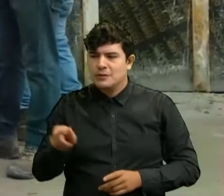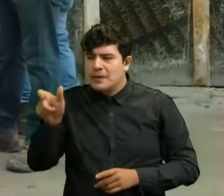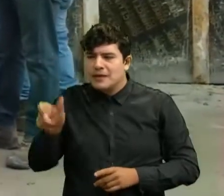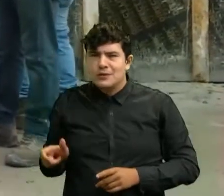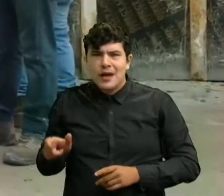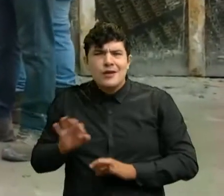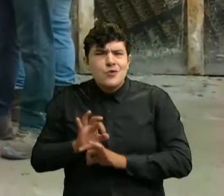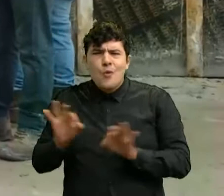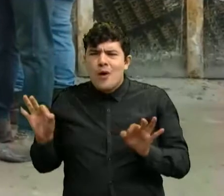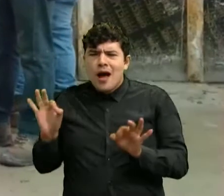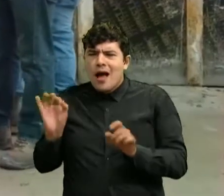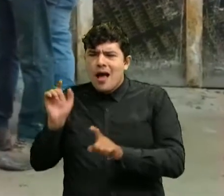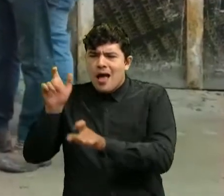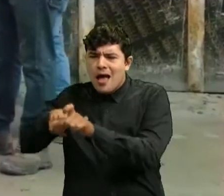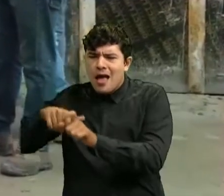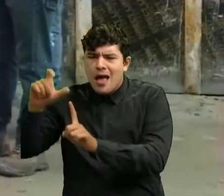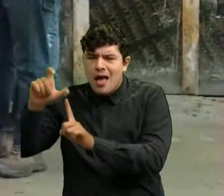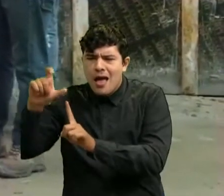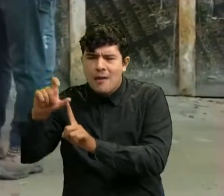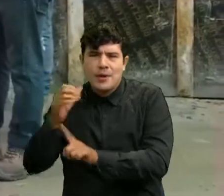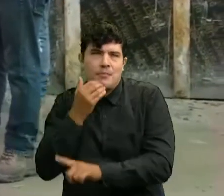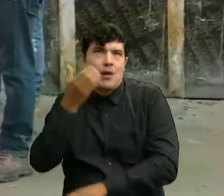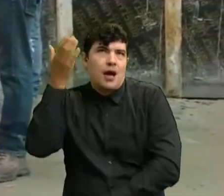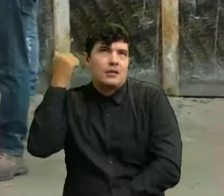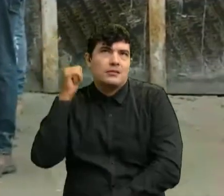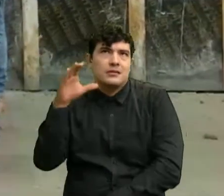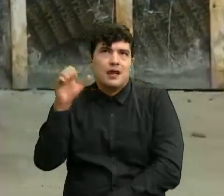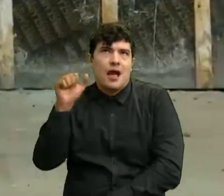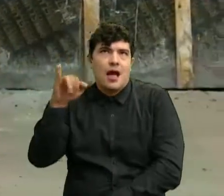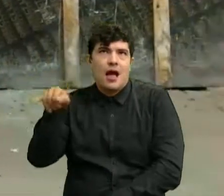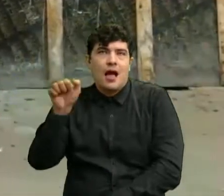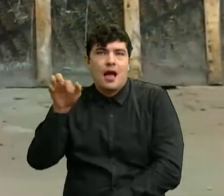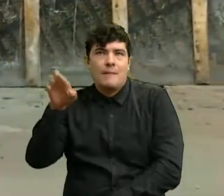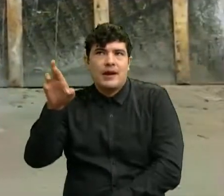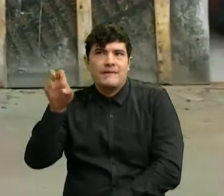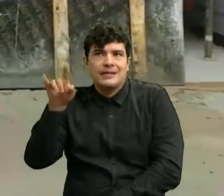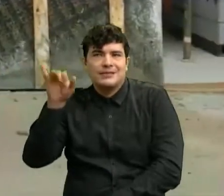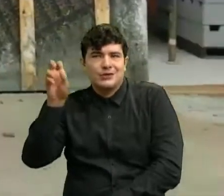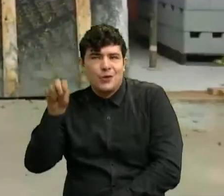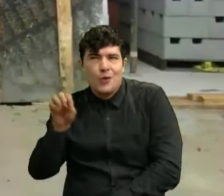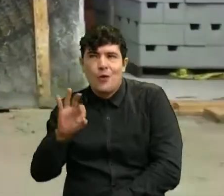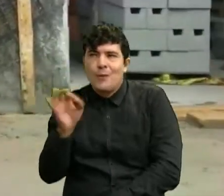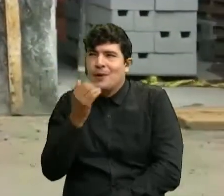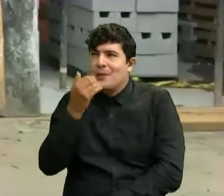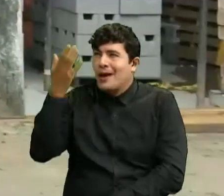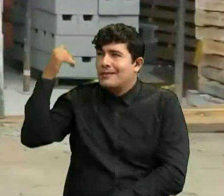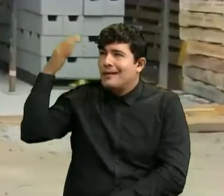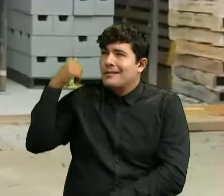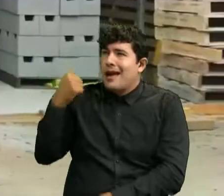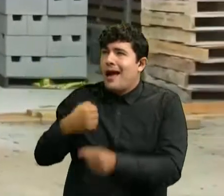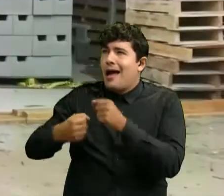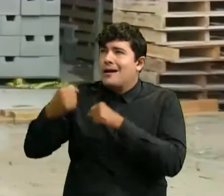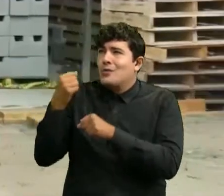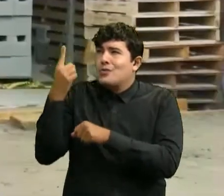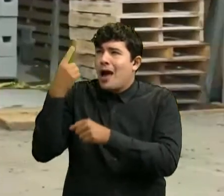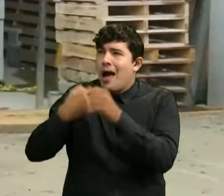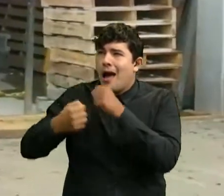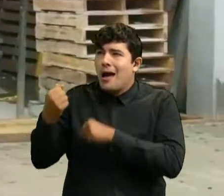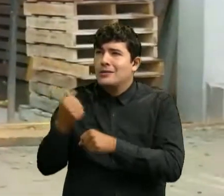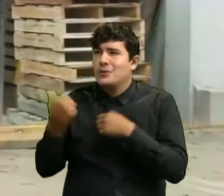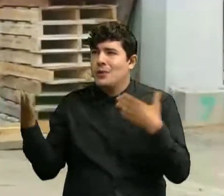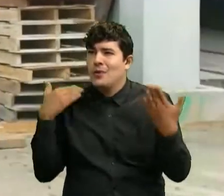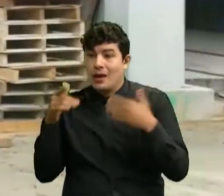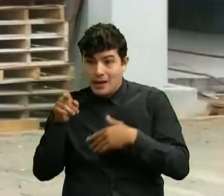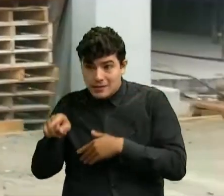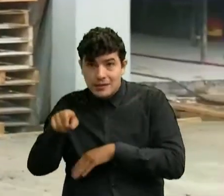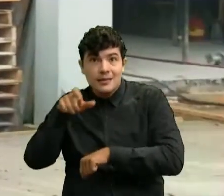Colpensiones, pero que estuvo en caja de previsión, que prestó servicio de año rural, estos